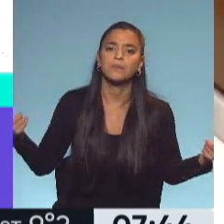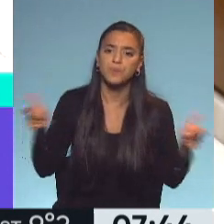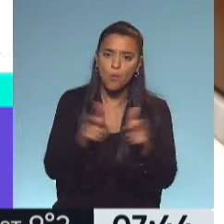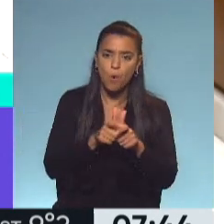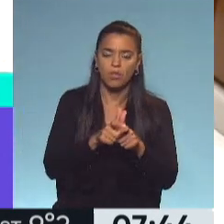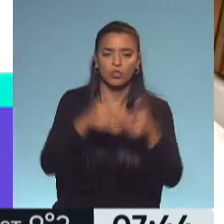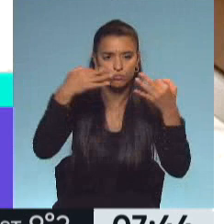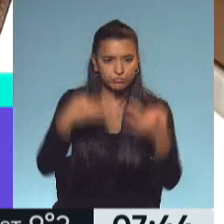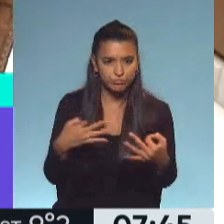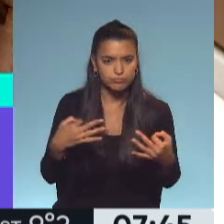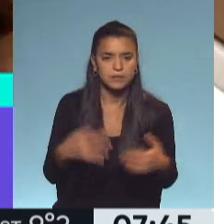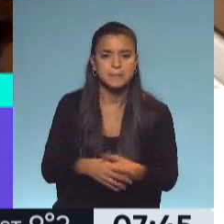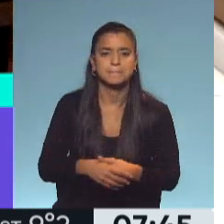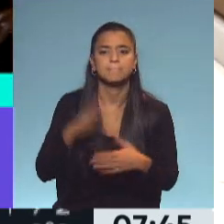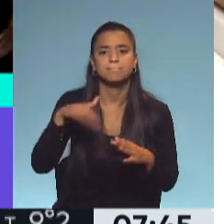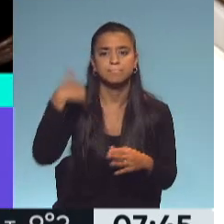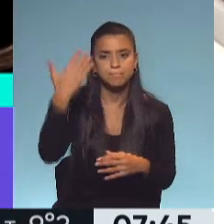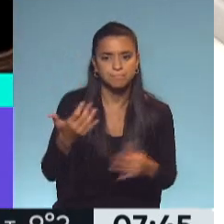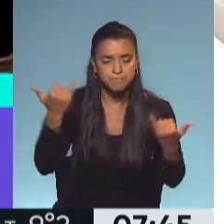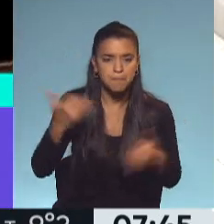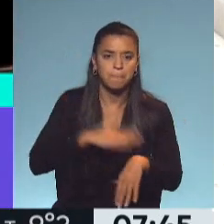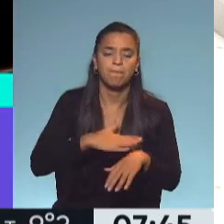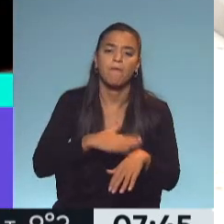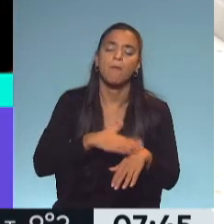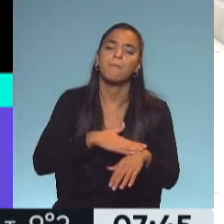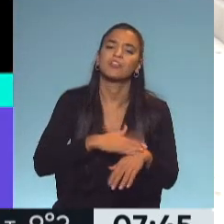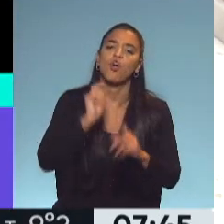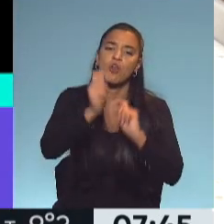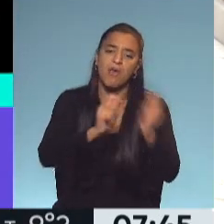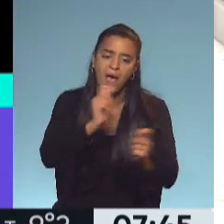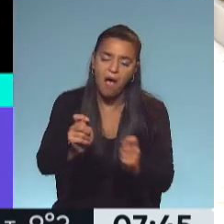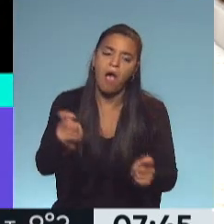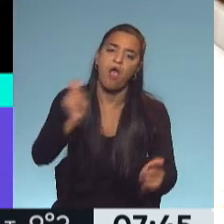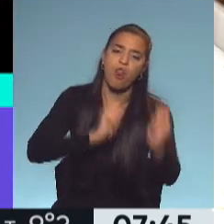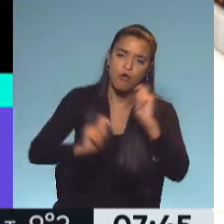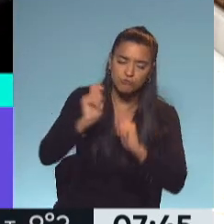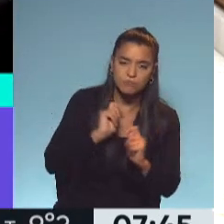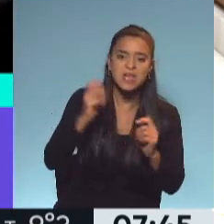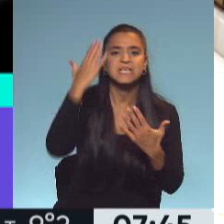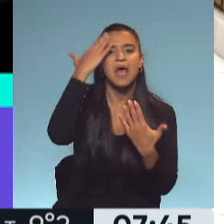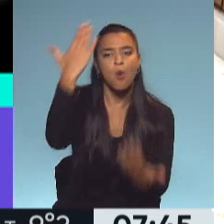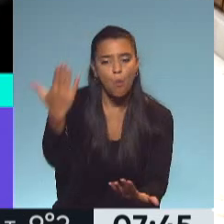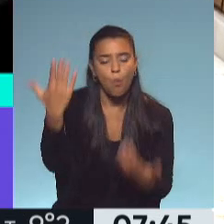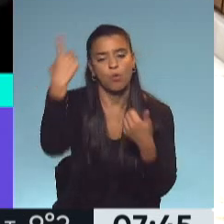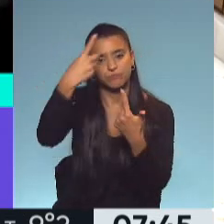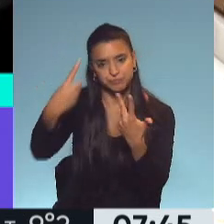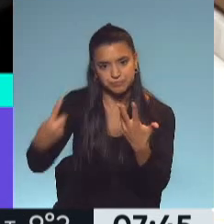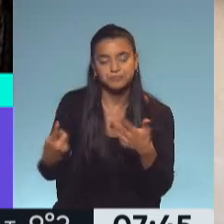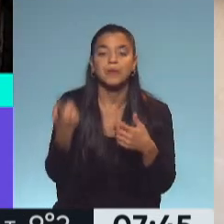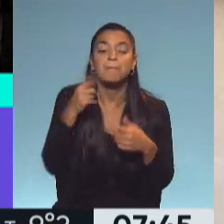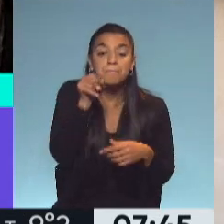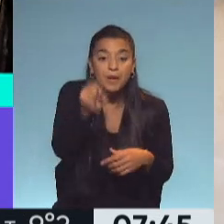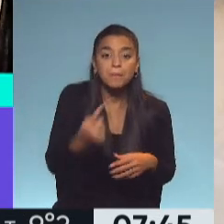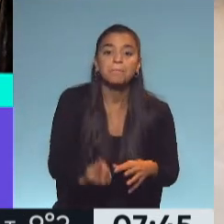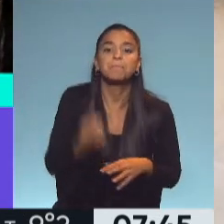con el posteriormente vino el momento de los regalos, de los obsequios, del saludo a la comitiva. Pero a ver, es